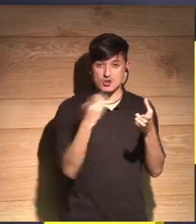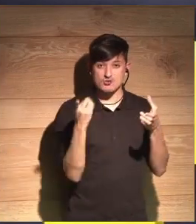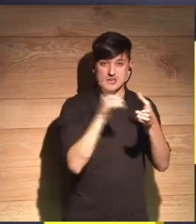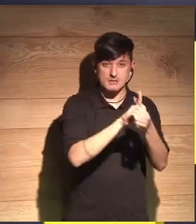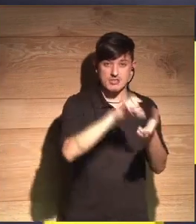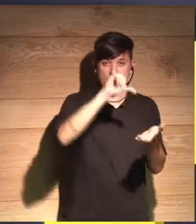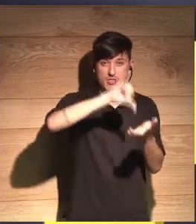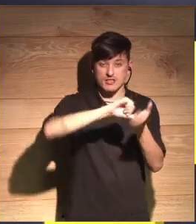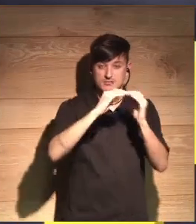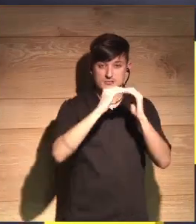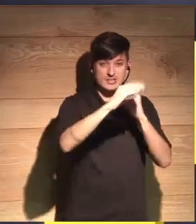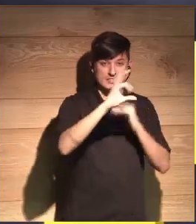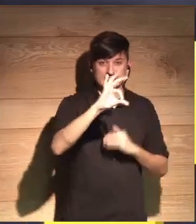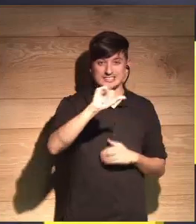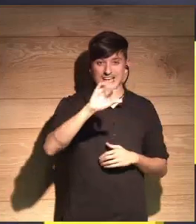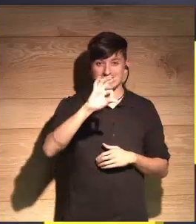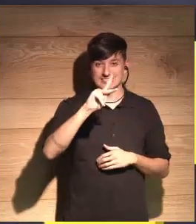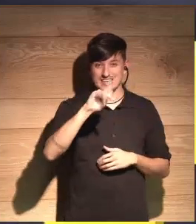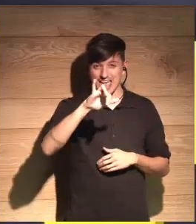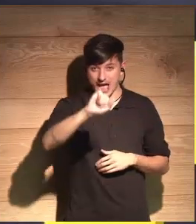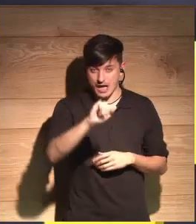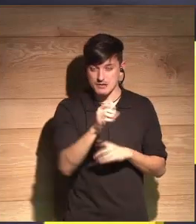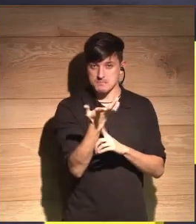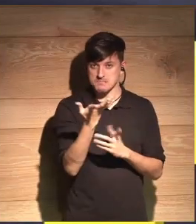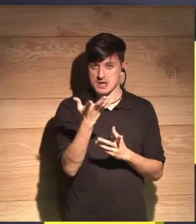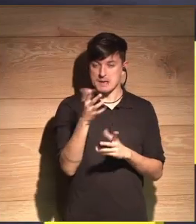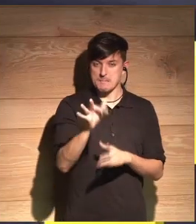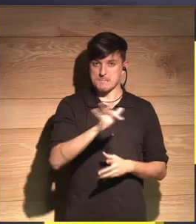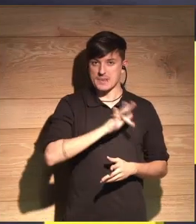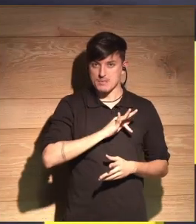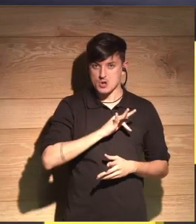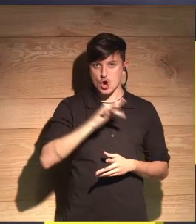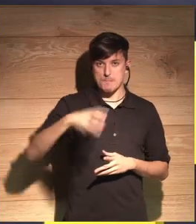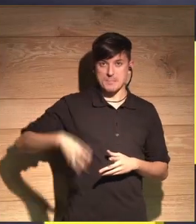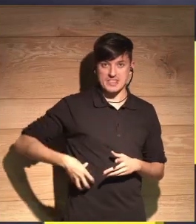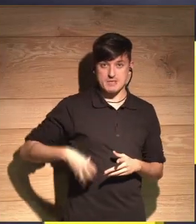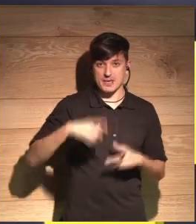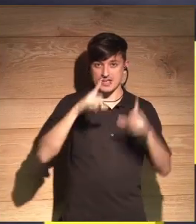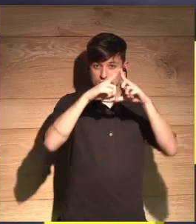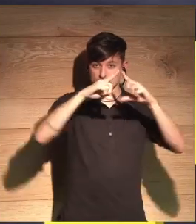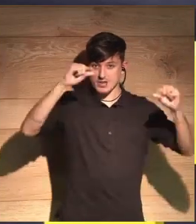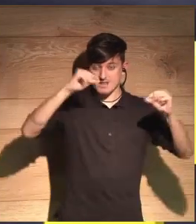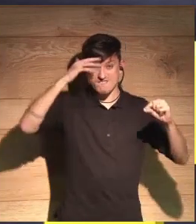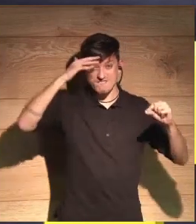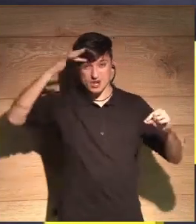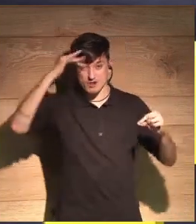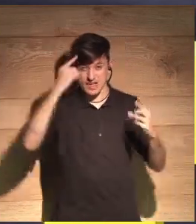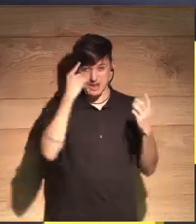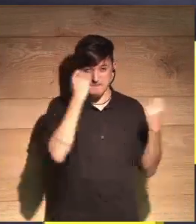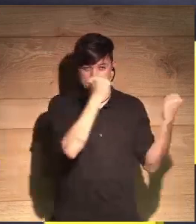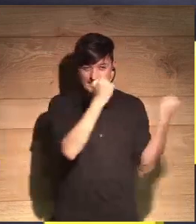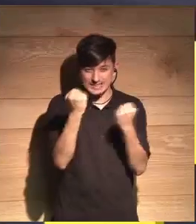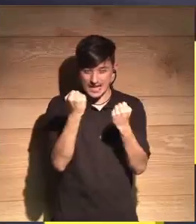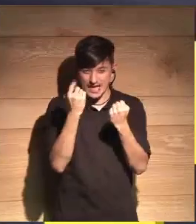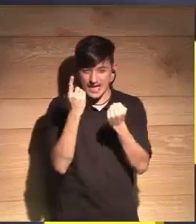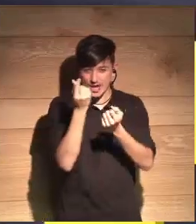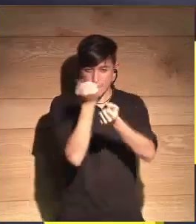saskia sassen premio príncipe de asturias 2013 filósofa experta en economía política